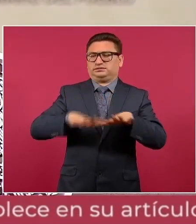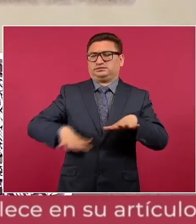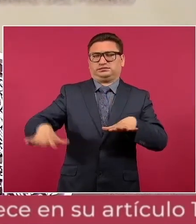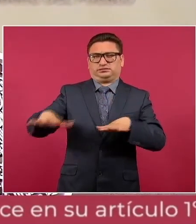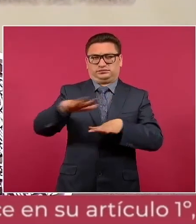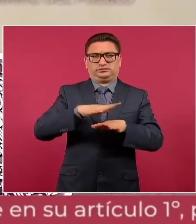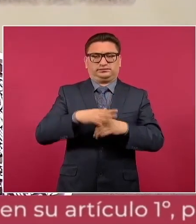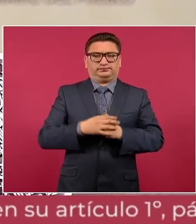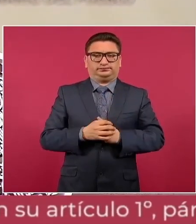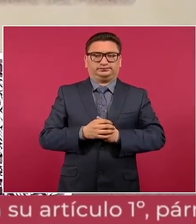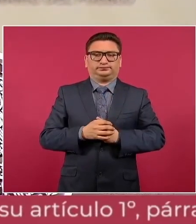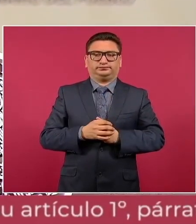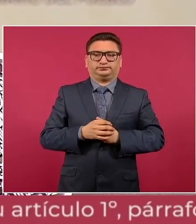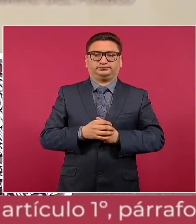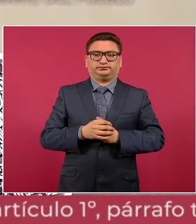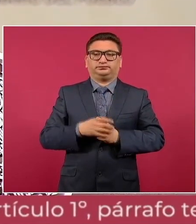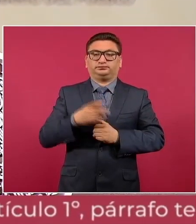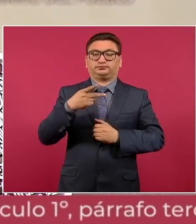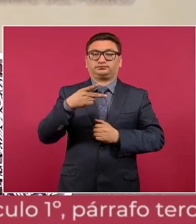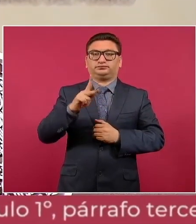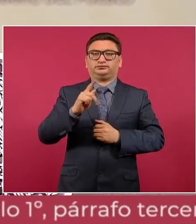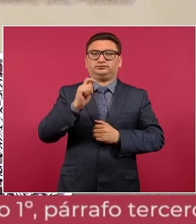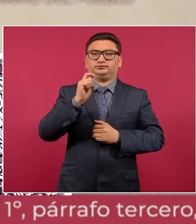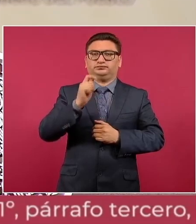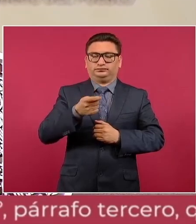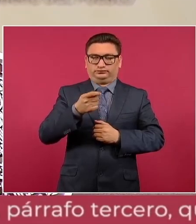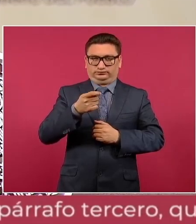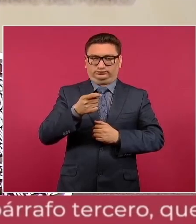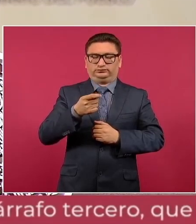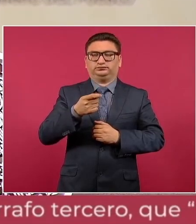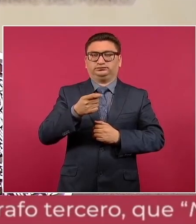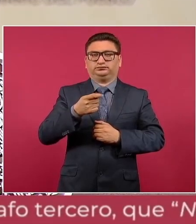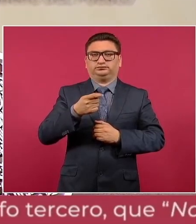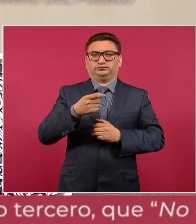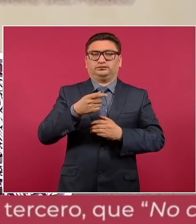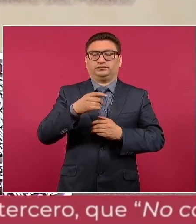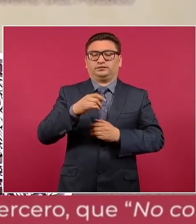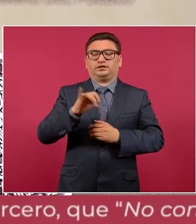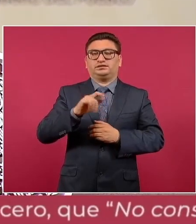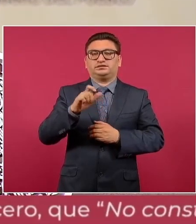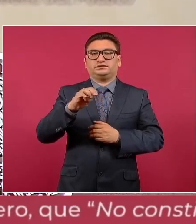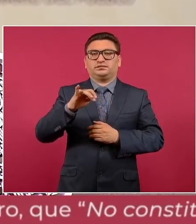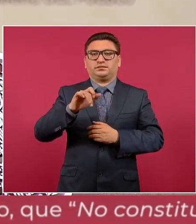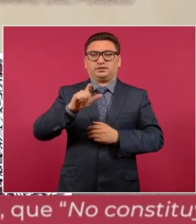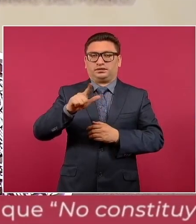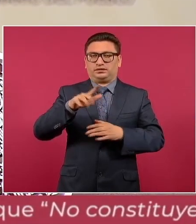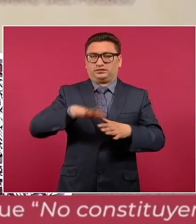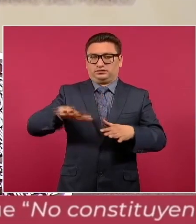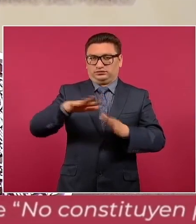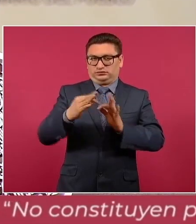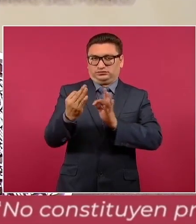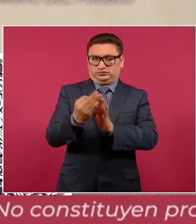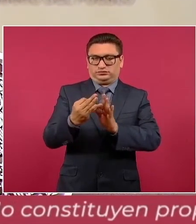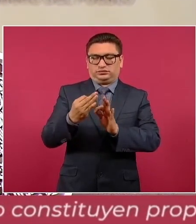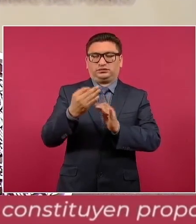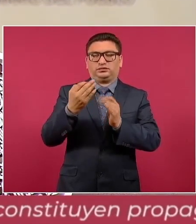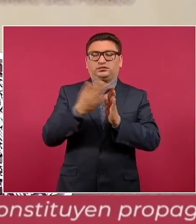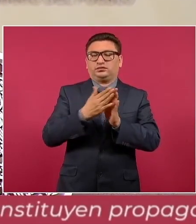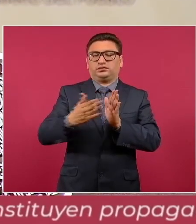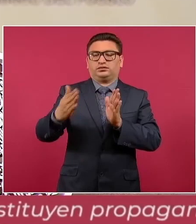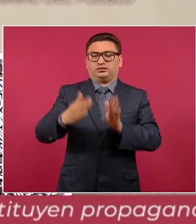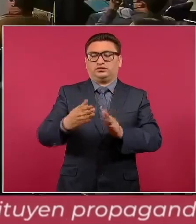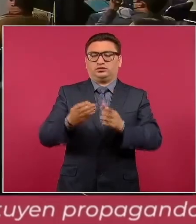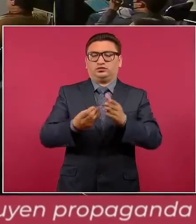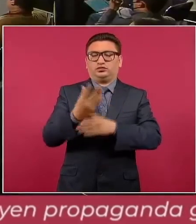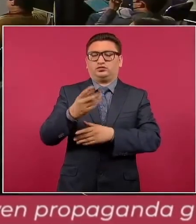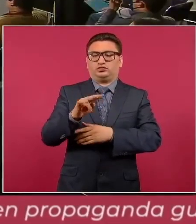pero lo que refiere al acercamiento a Isamal y lo que refiere del tramo desde Nuevo